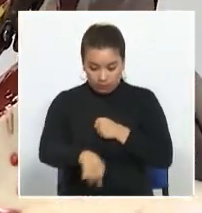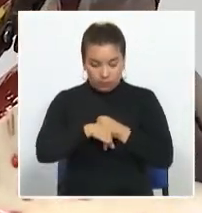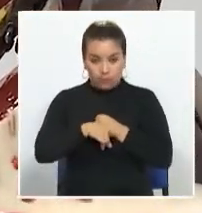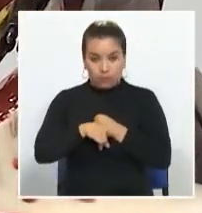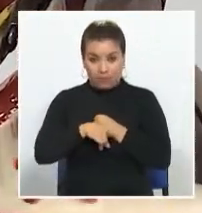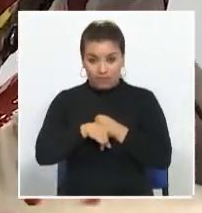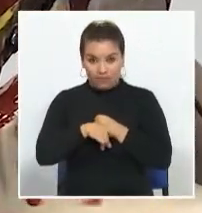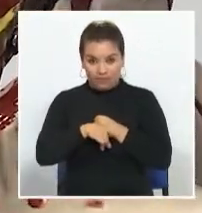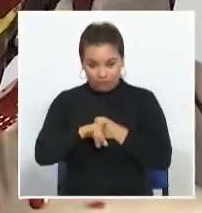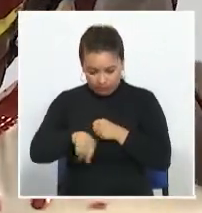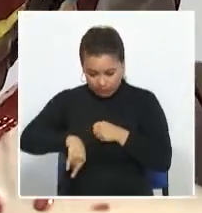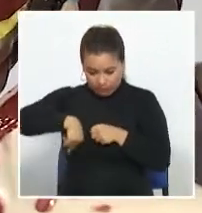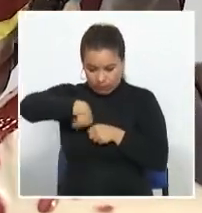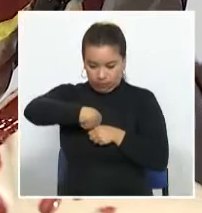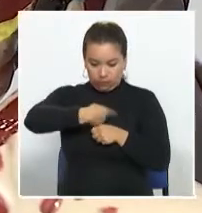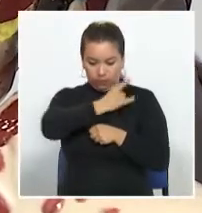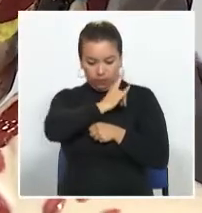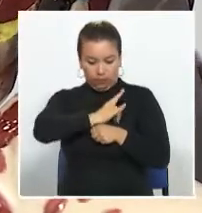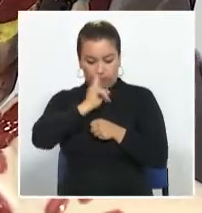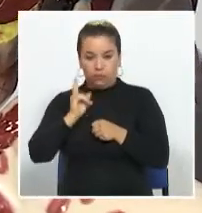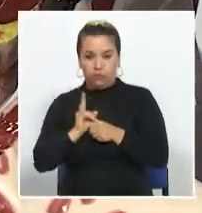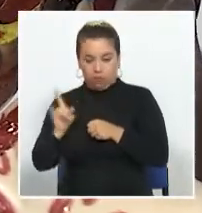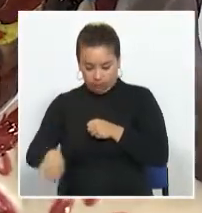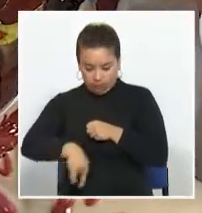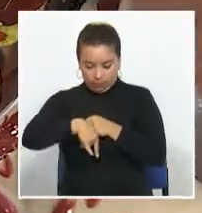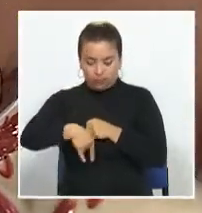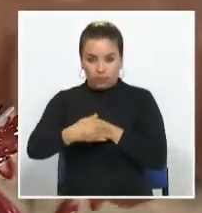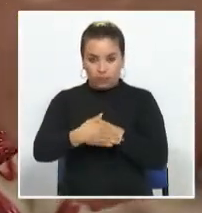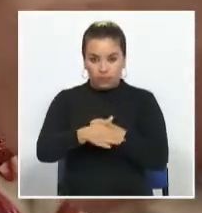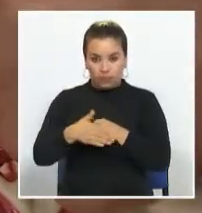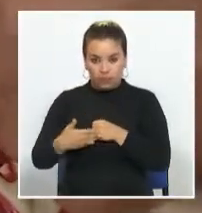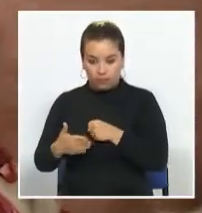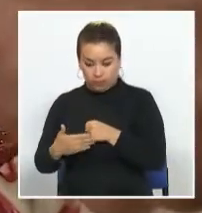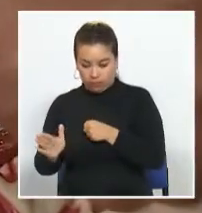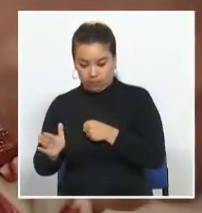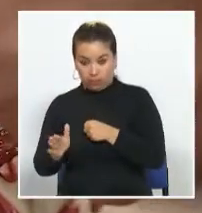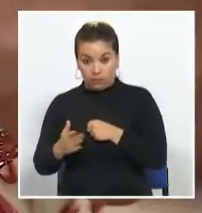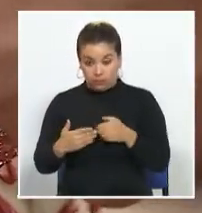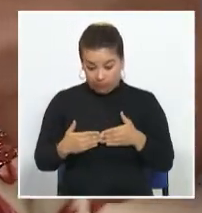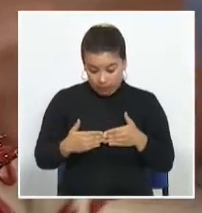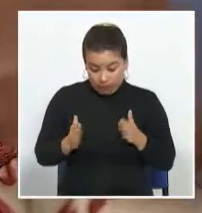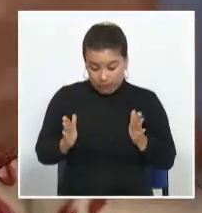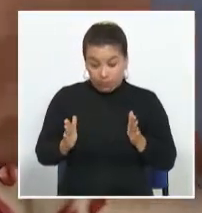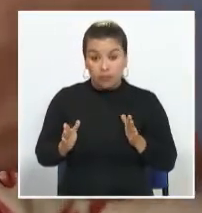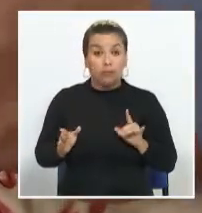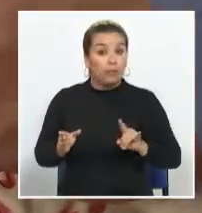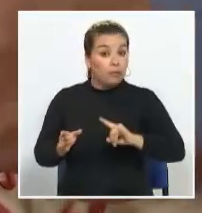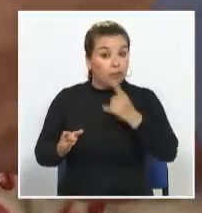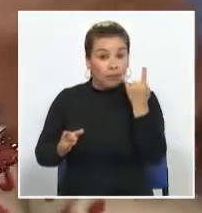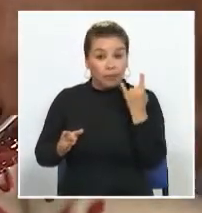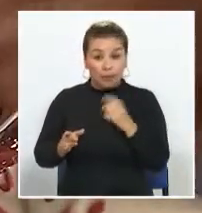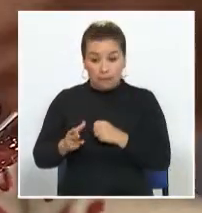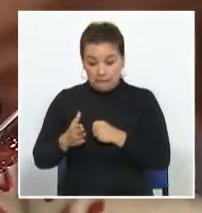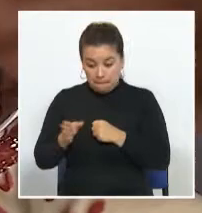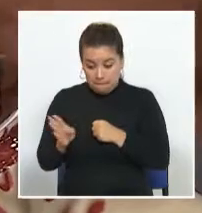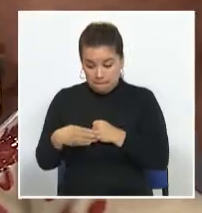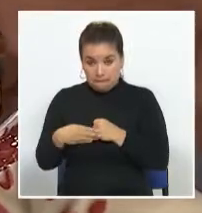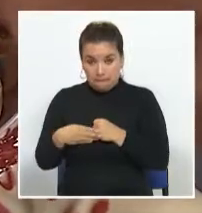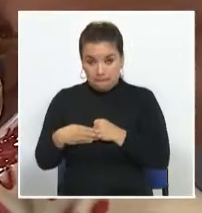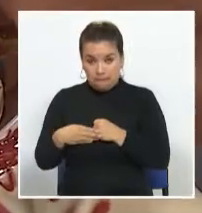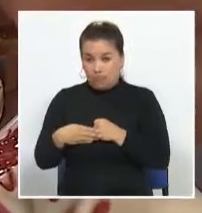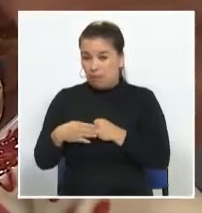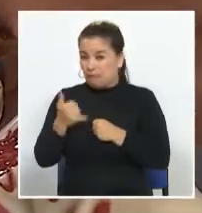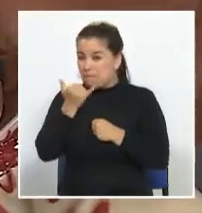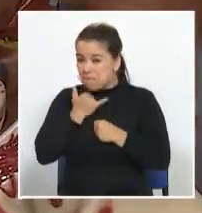cavidad en un momento determinado. Cuando estas válvulas tienen un defecto en el cierre o un defecto en la